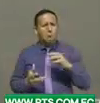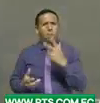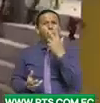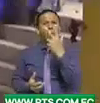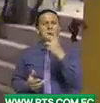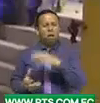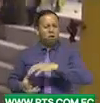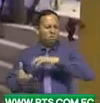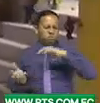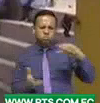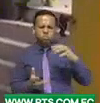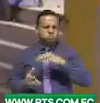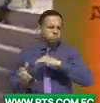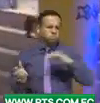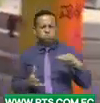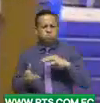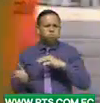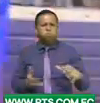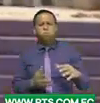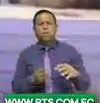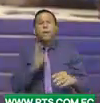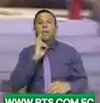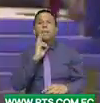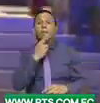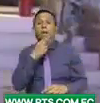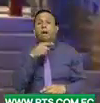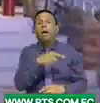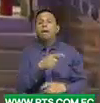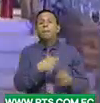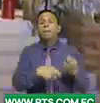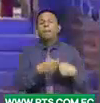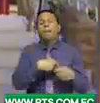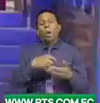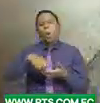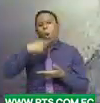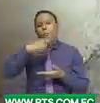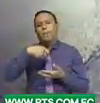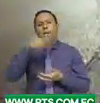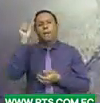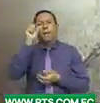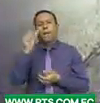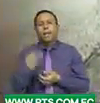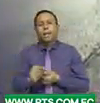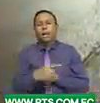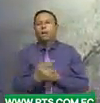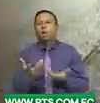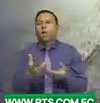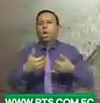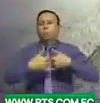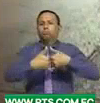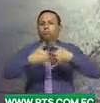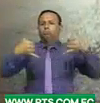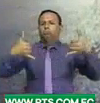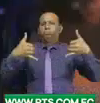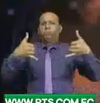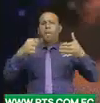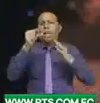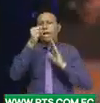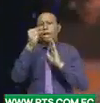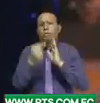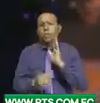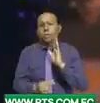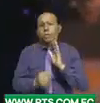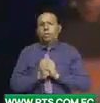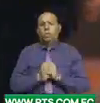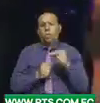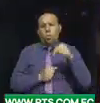los exteriores de un restaurante de comida italiana, ubicado en un centro comercial en La Garzota,